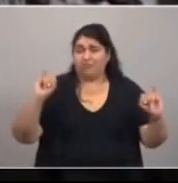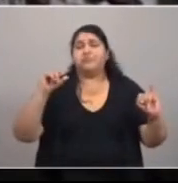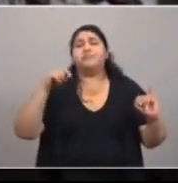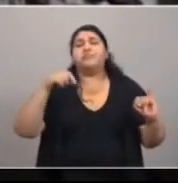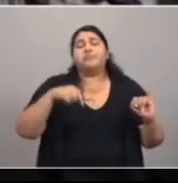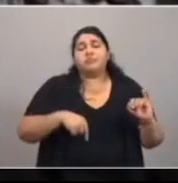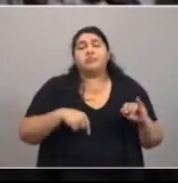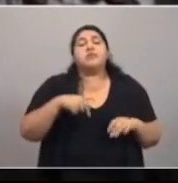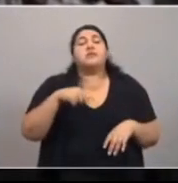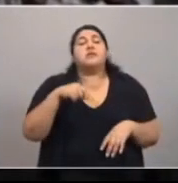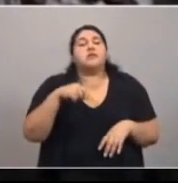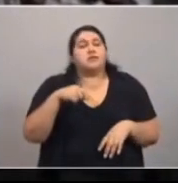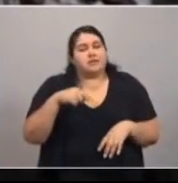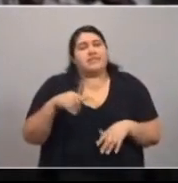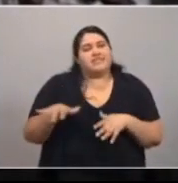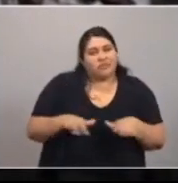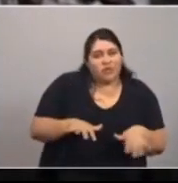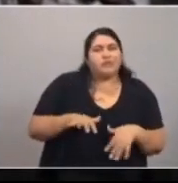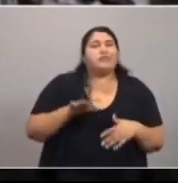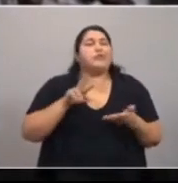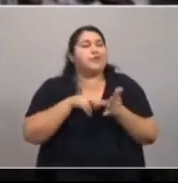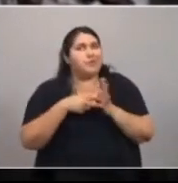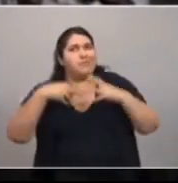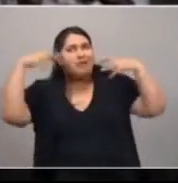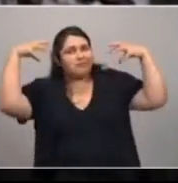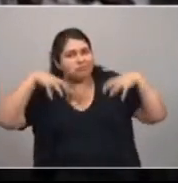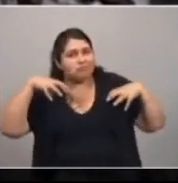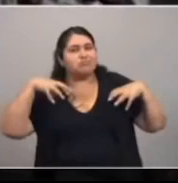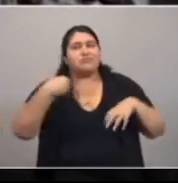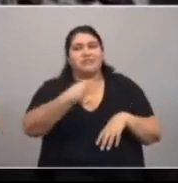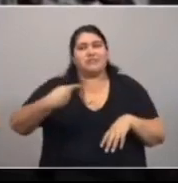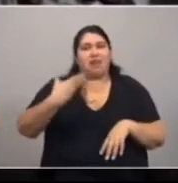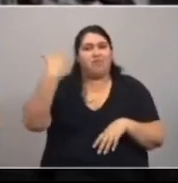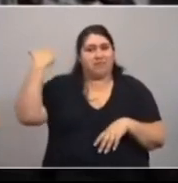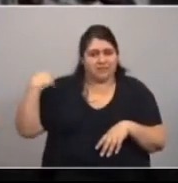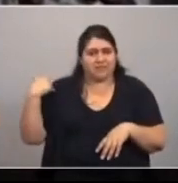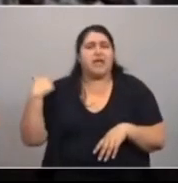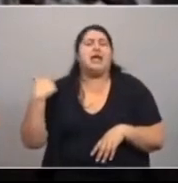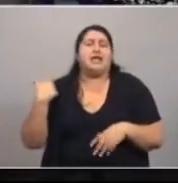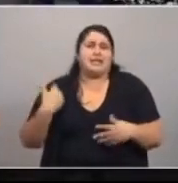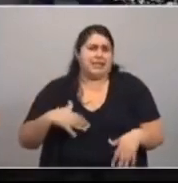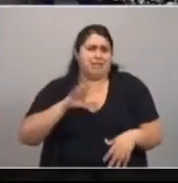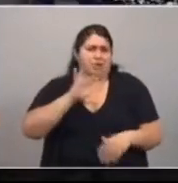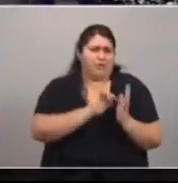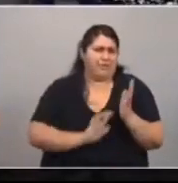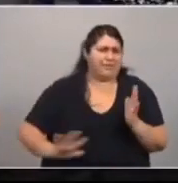tuvimos la semana pasada y que afectaron a toda la provincia, el gobernador decretó